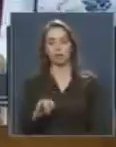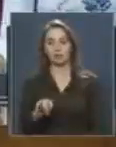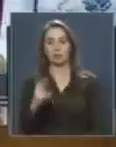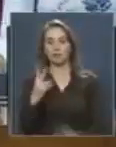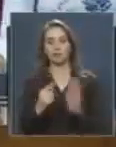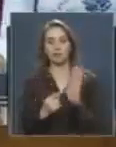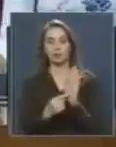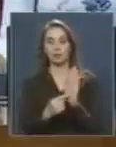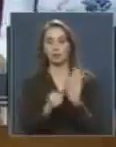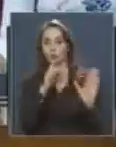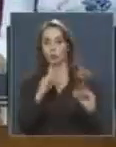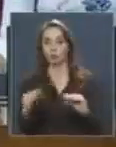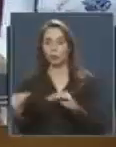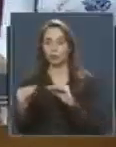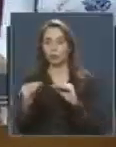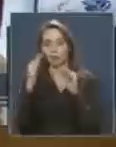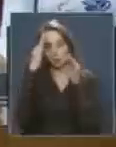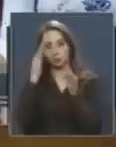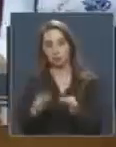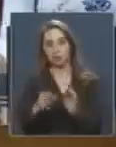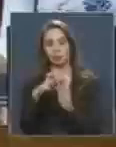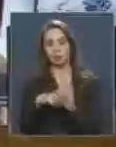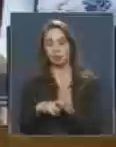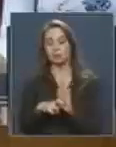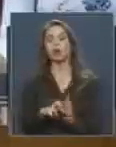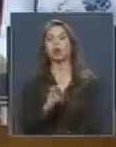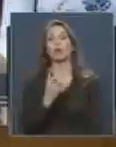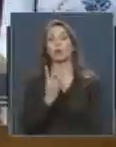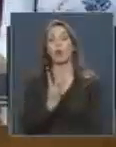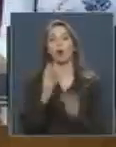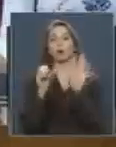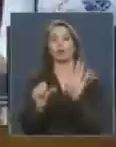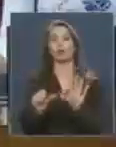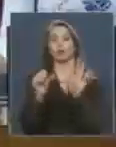corresponde tratar la resolución número 416 y solicito al señor presidente.